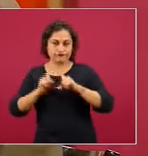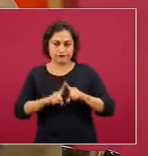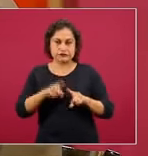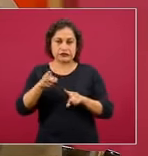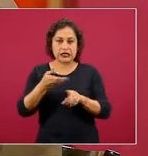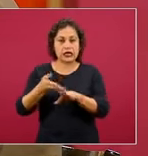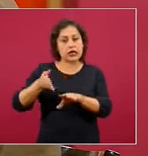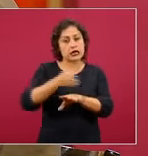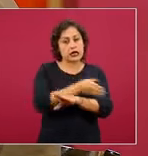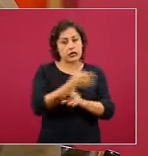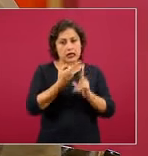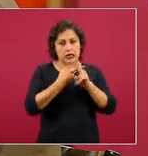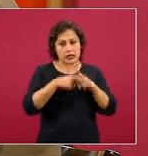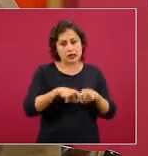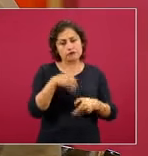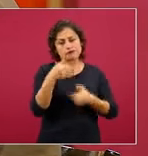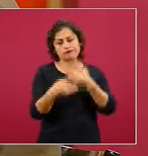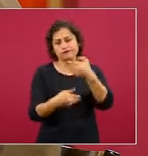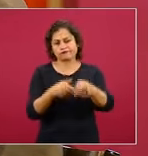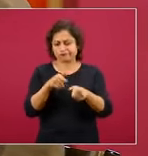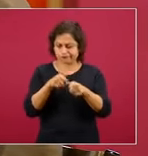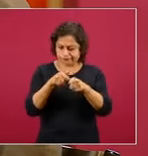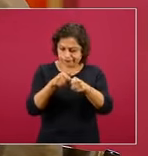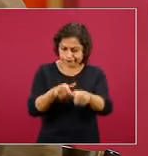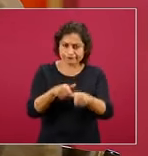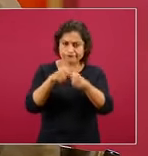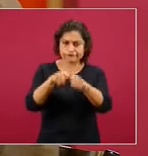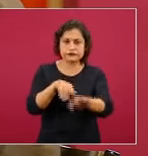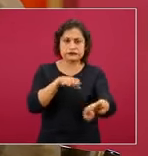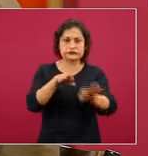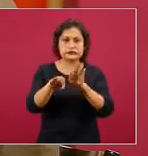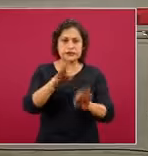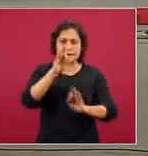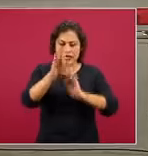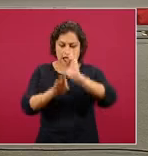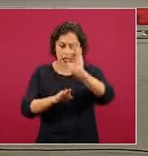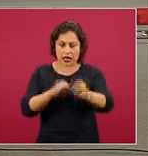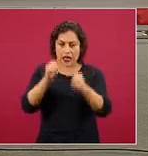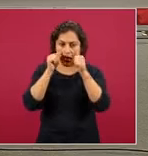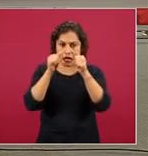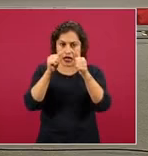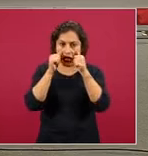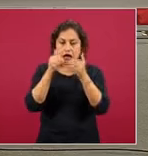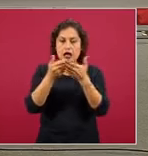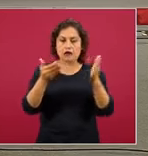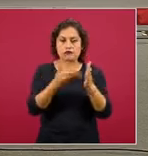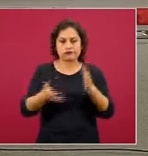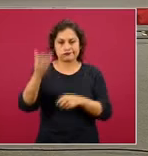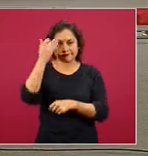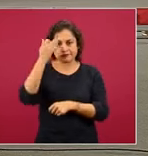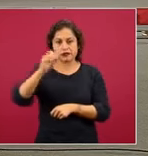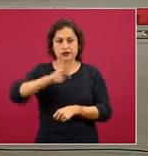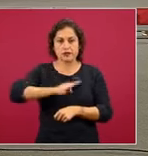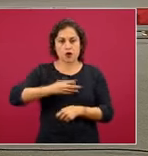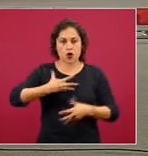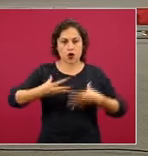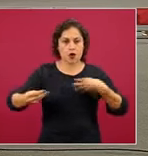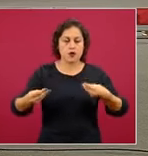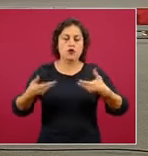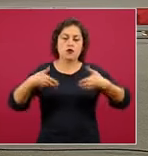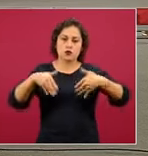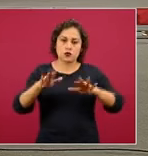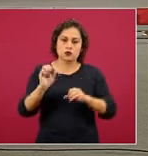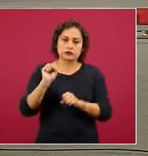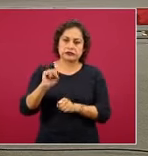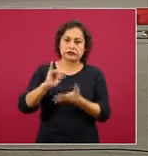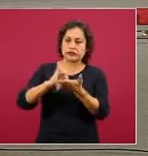manera continua trabajando en la primera línea de batalla de esta pandemia. Sí, en efecto, al igual que